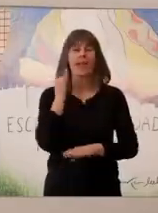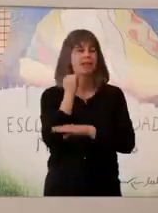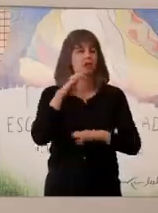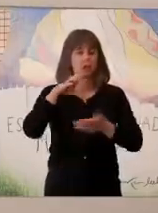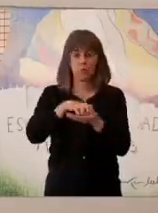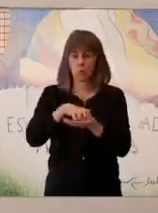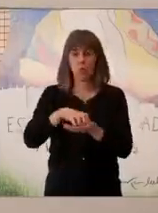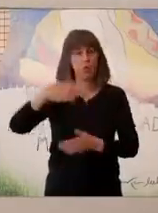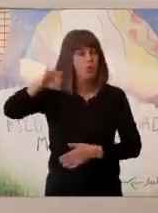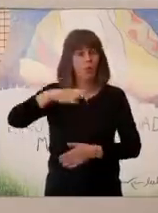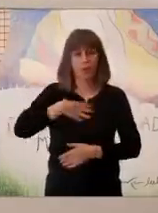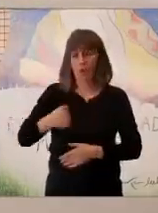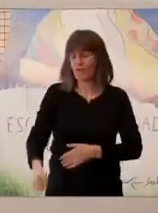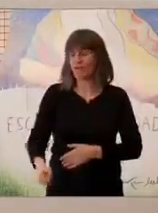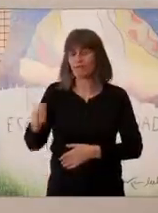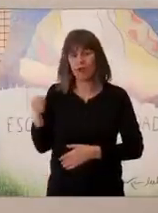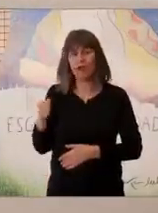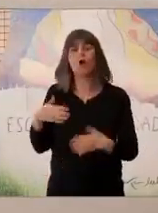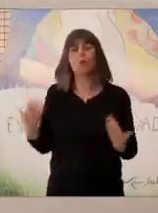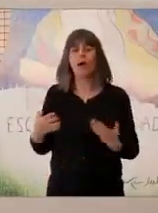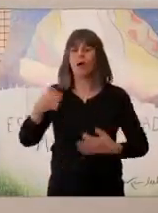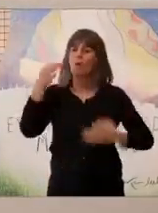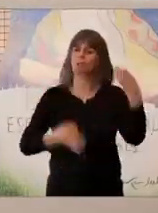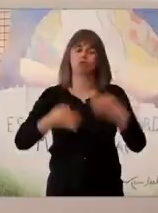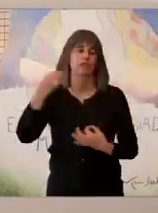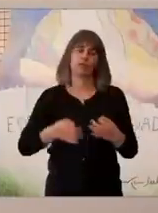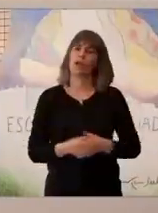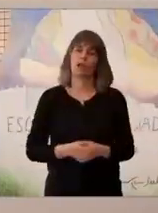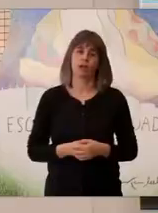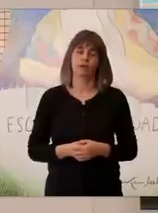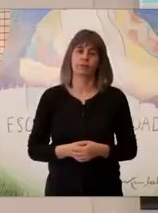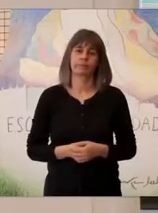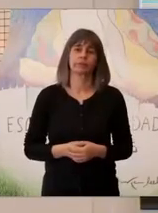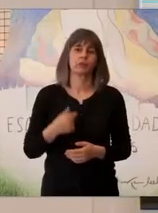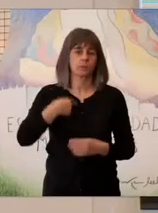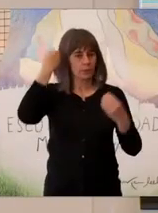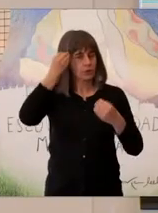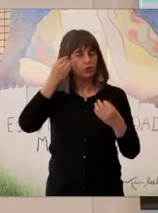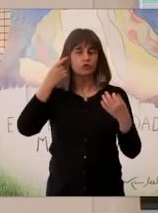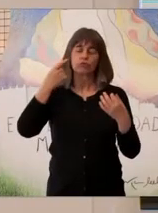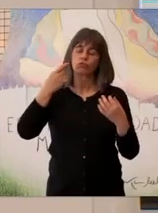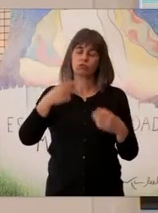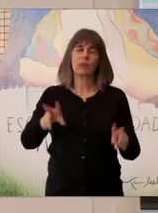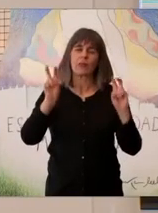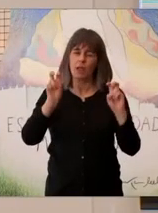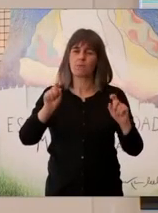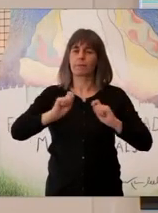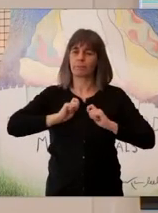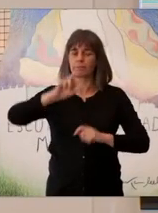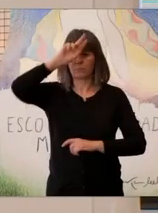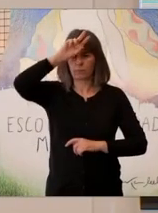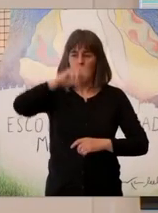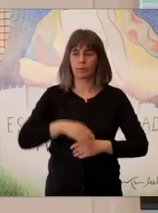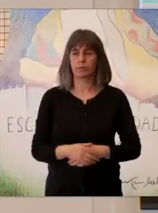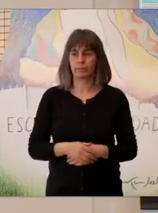poner freno al agresor, que desde luego es la justicia. Por lo tanto, yo creo que es un tema muy preocupante. ¿Por qué creéis que